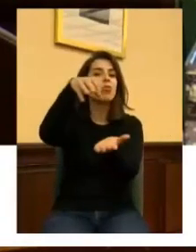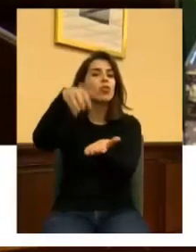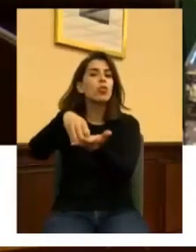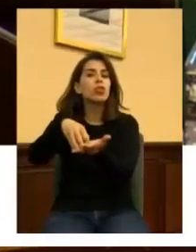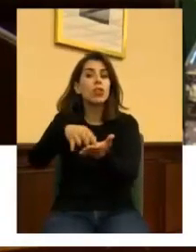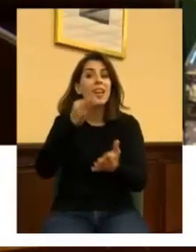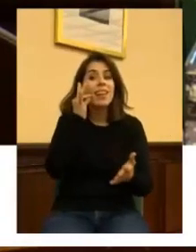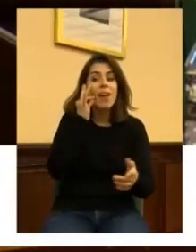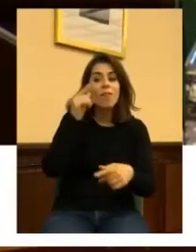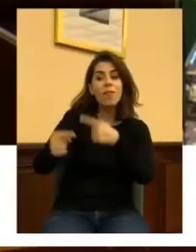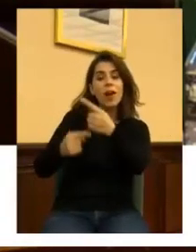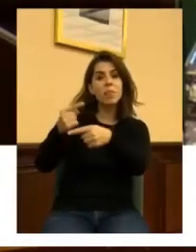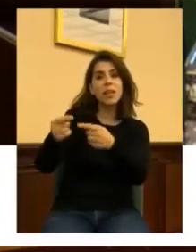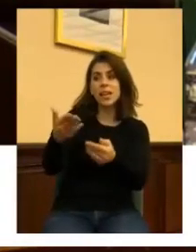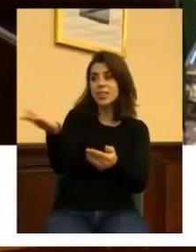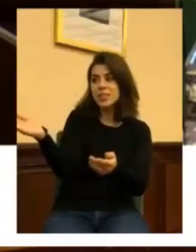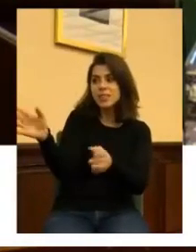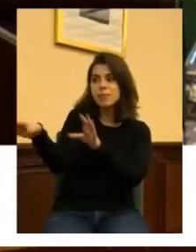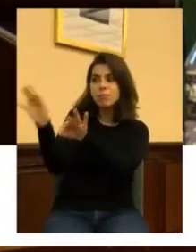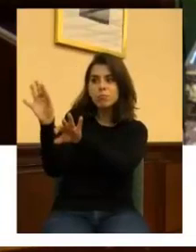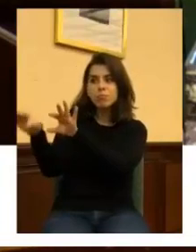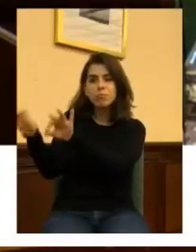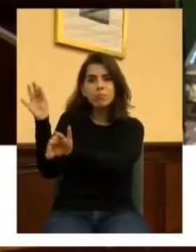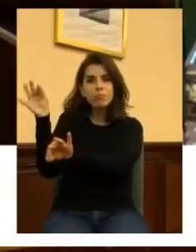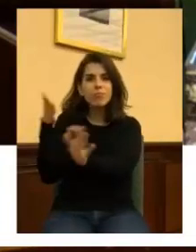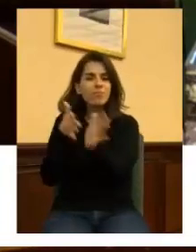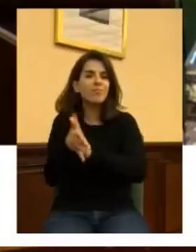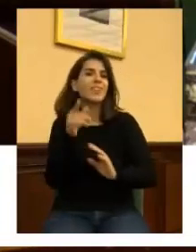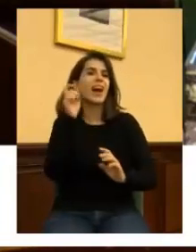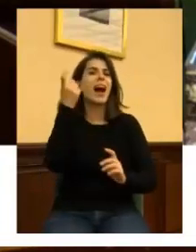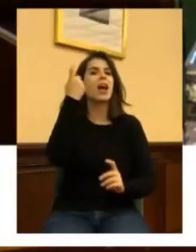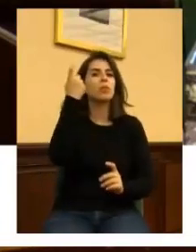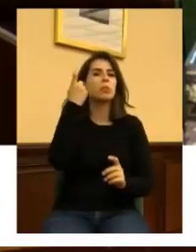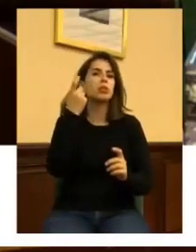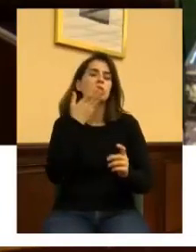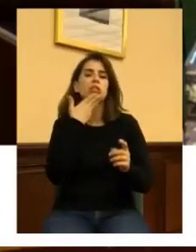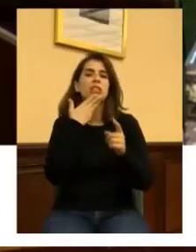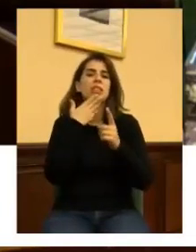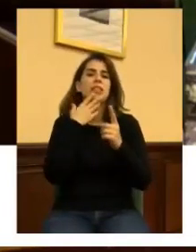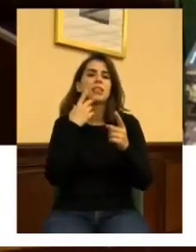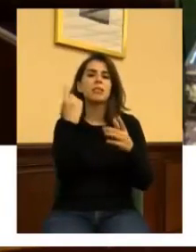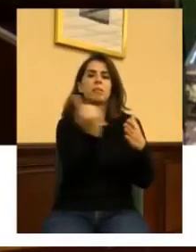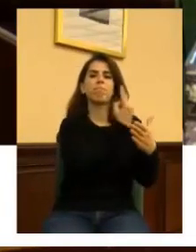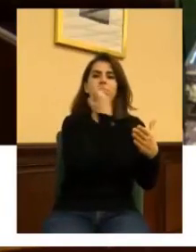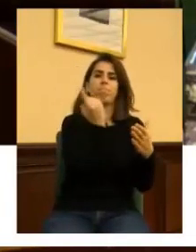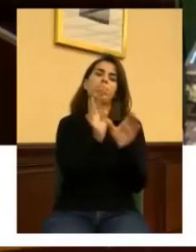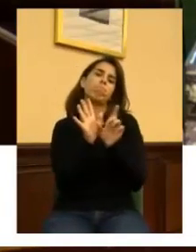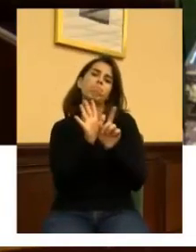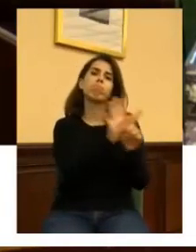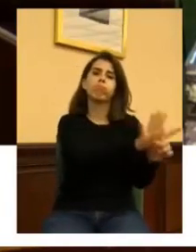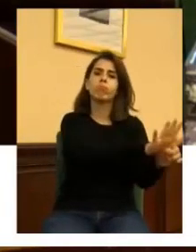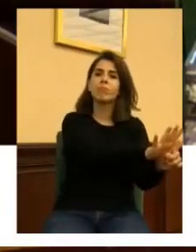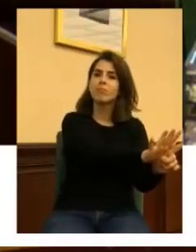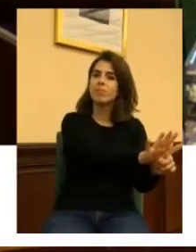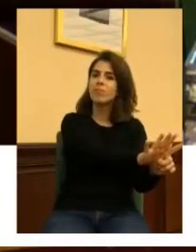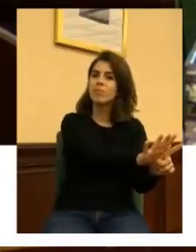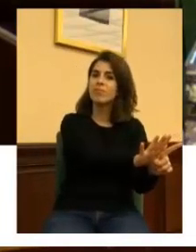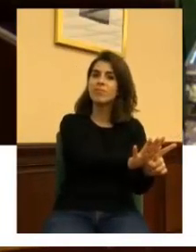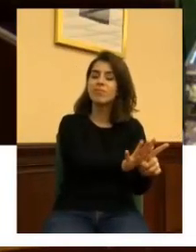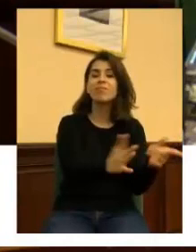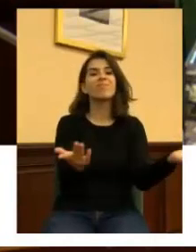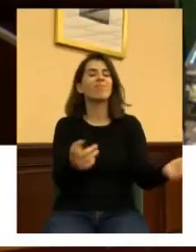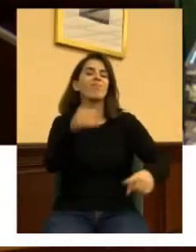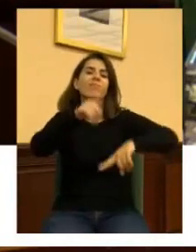familias. Es decir, para segregar al alumnado, para que nos entienda todo el mundo, separarlo en función de